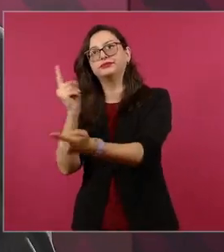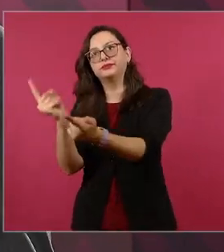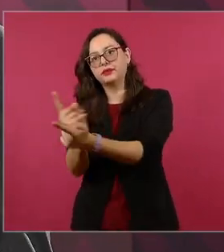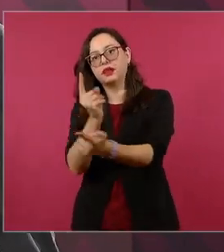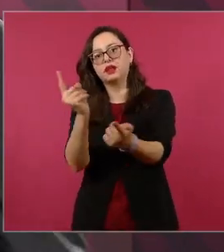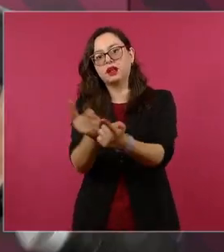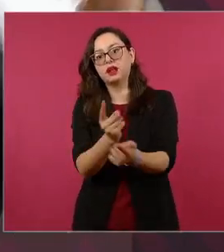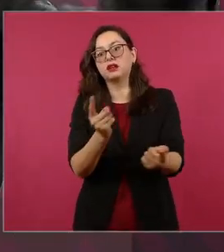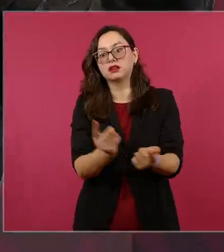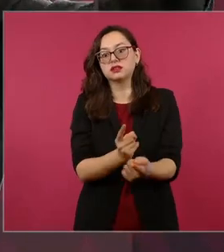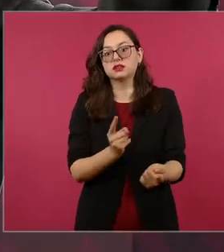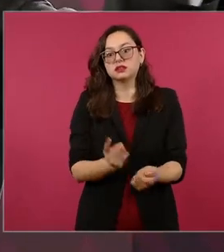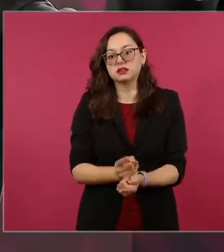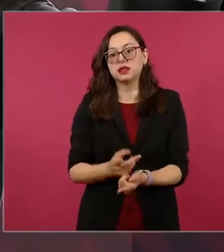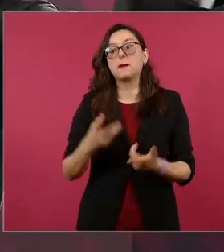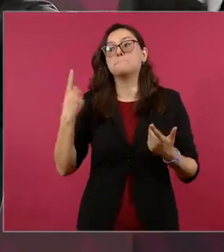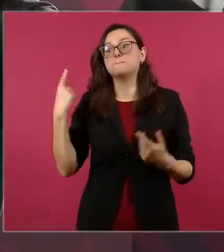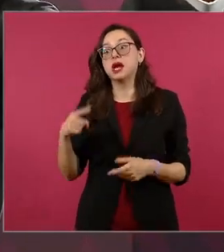el régimen